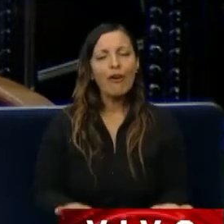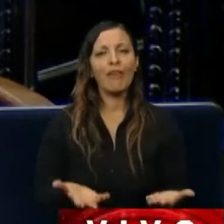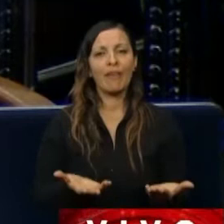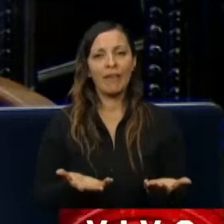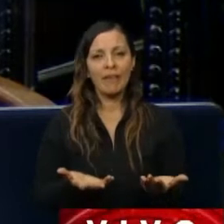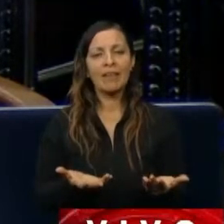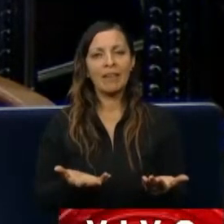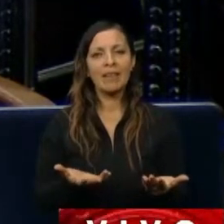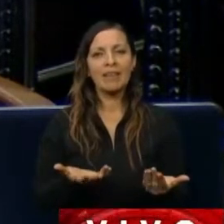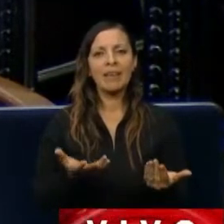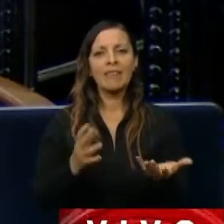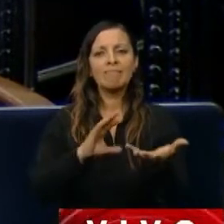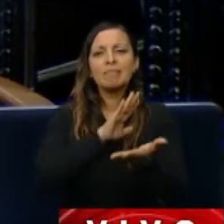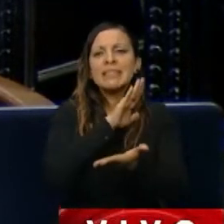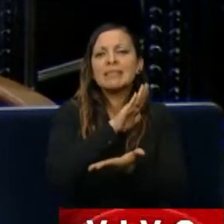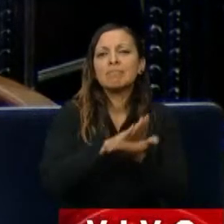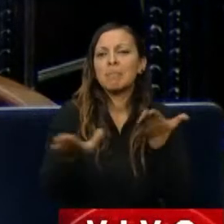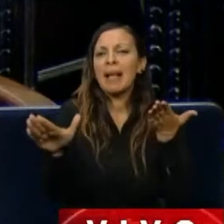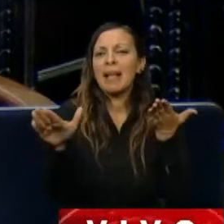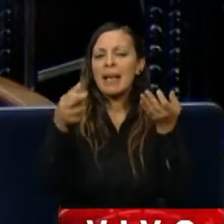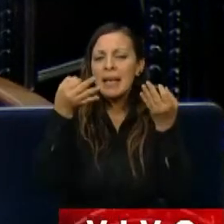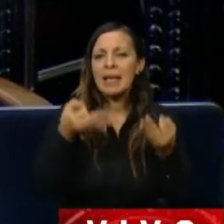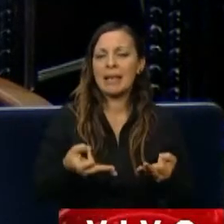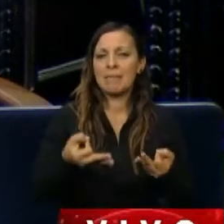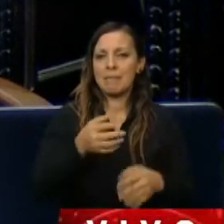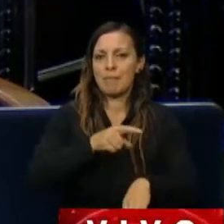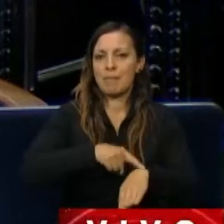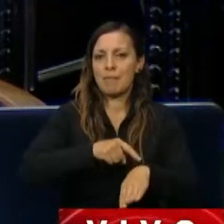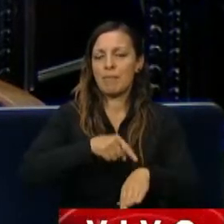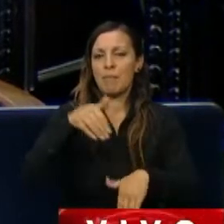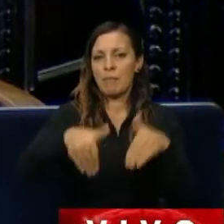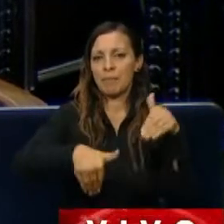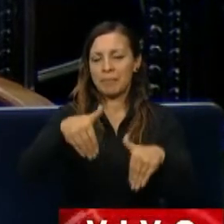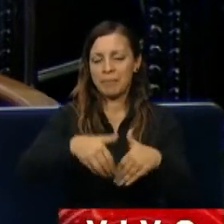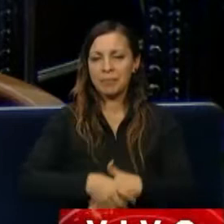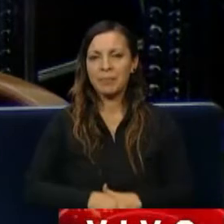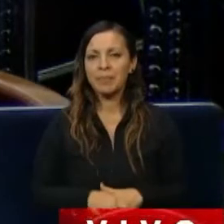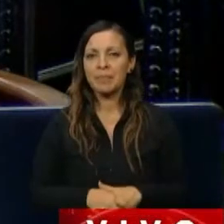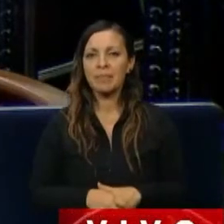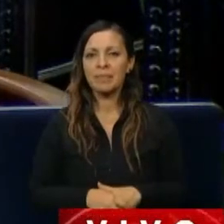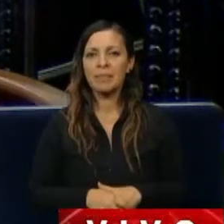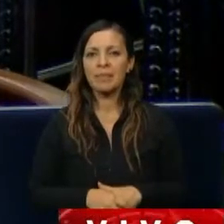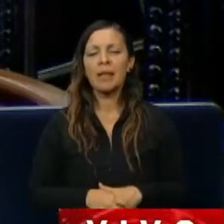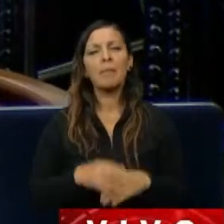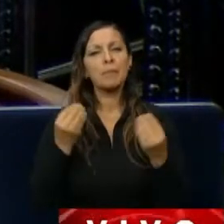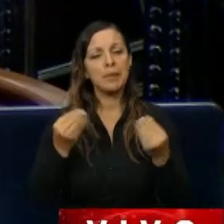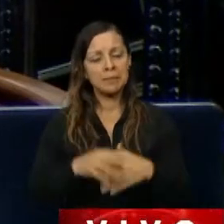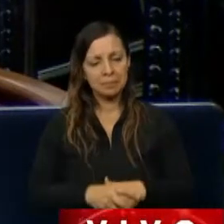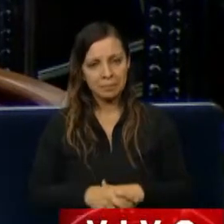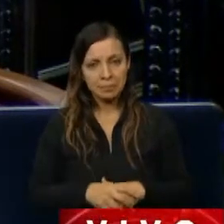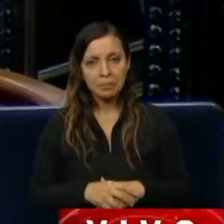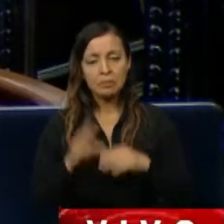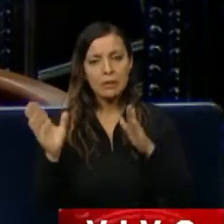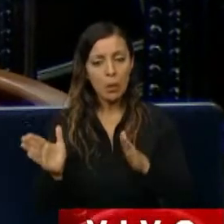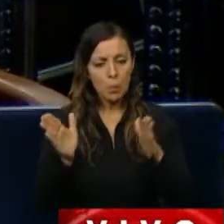sustancialmente la transparencia del acto eleccionario, porque por un lado